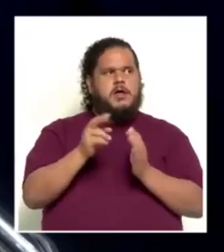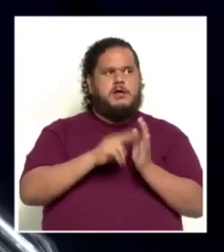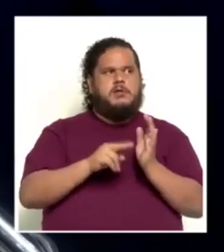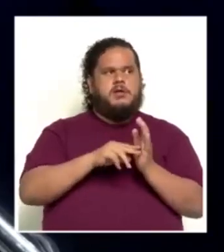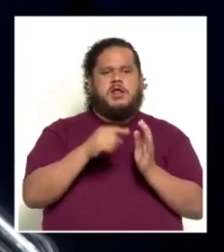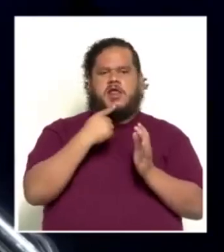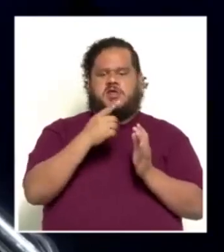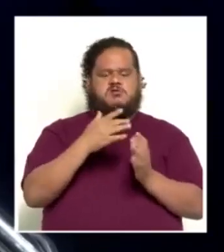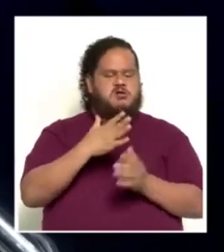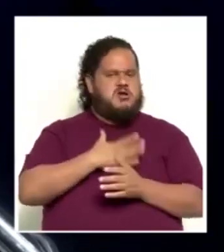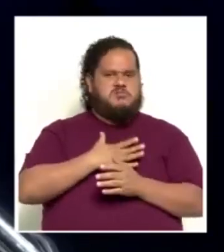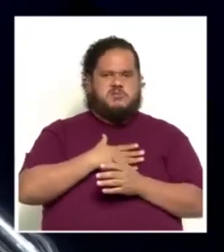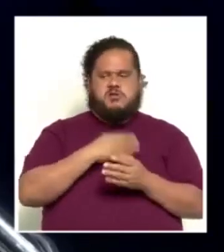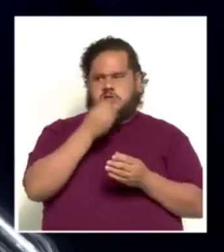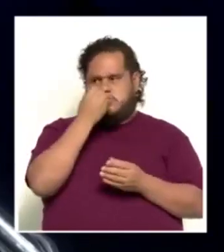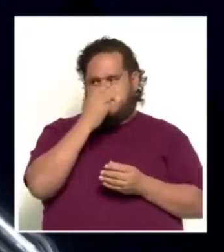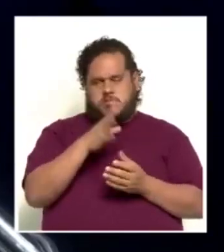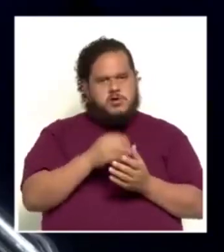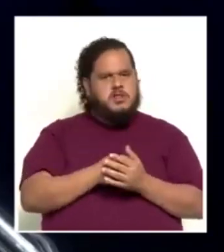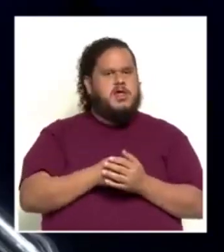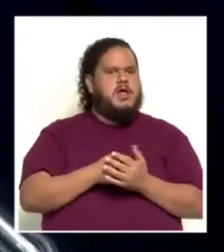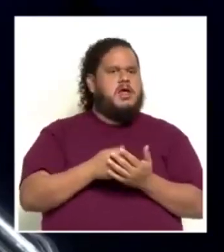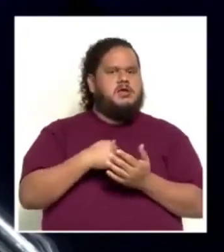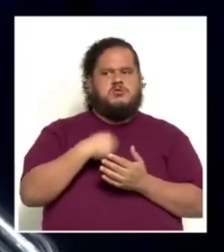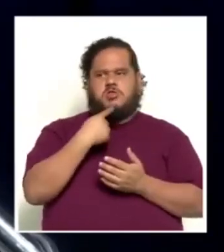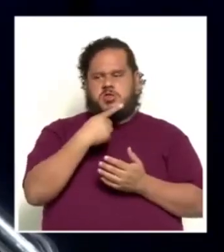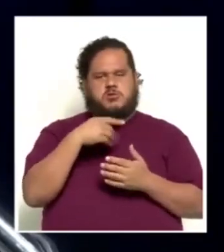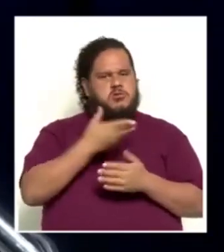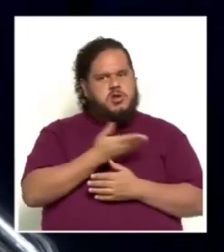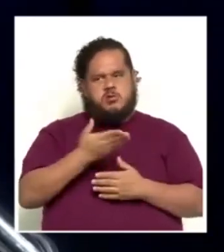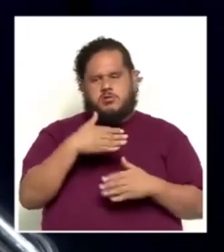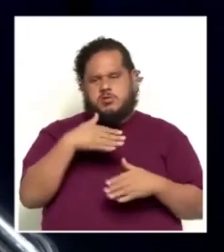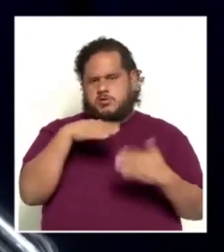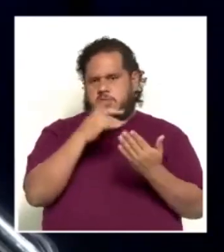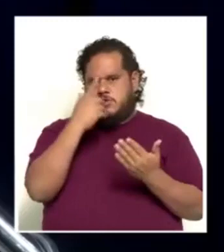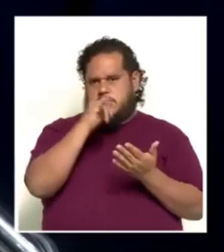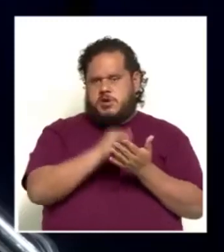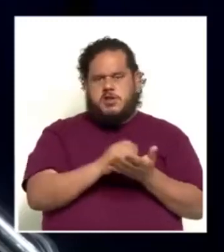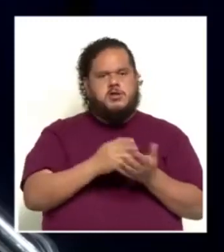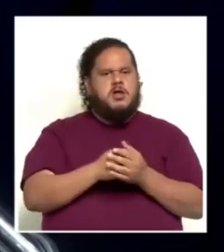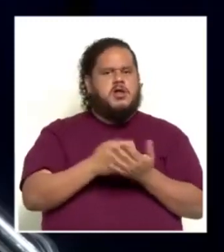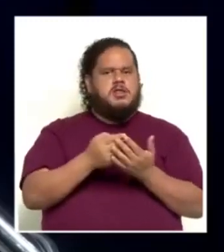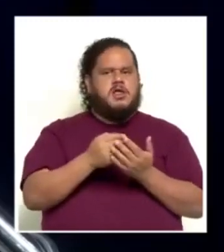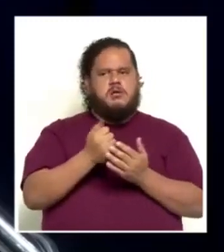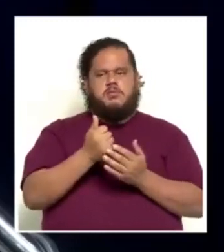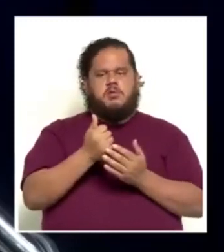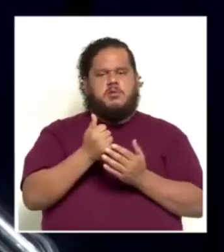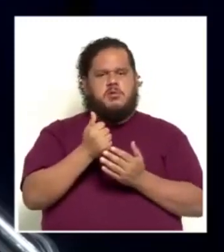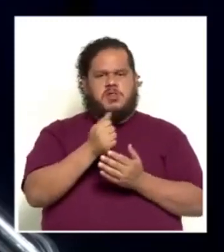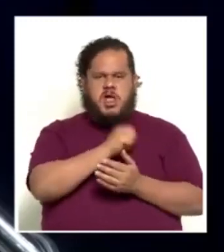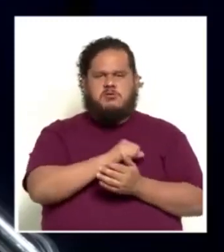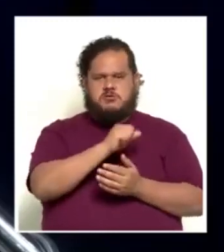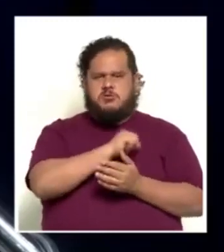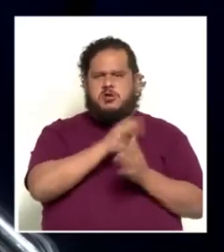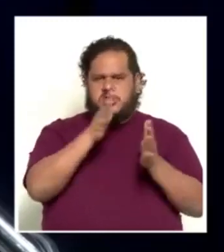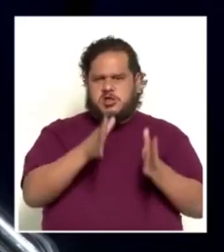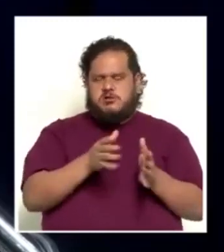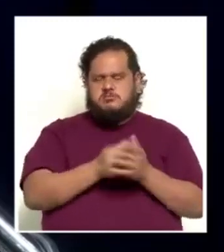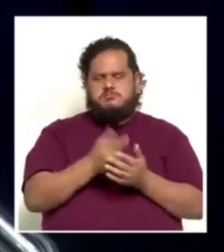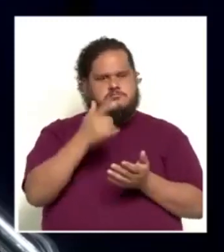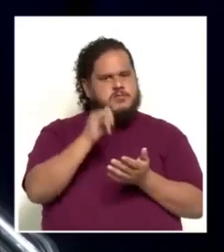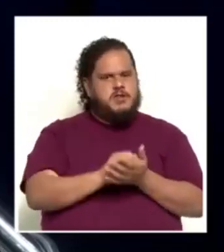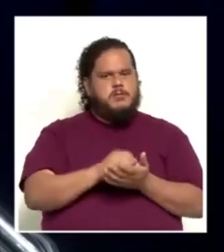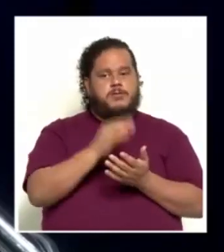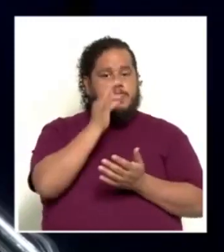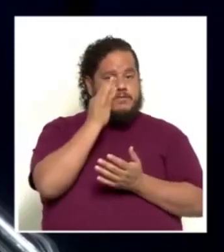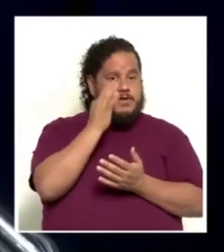no me importa que me increpen, yo digo las cosas de frente, por eso se le ha tildado de populista, de autoritario. Entonces yo creo que